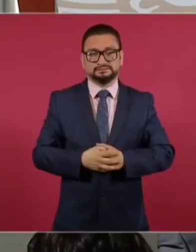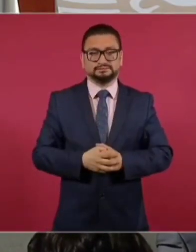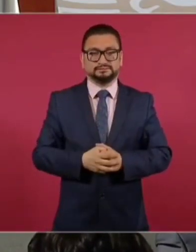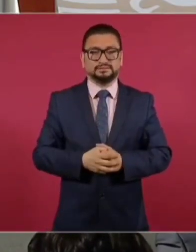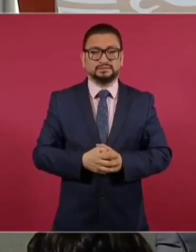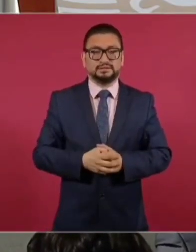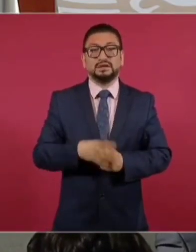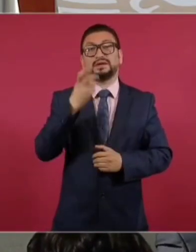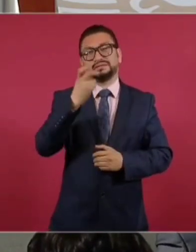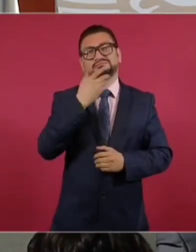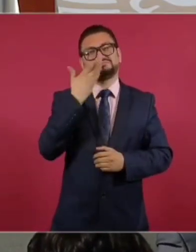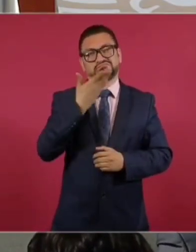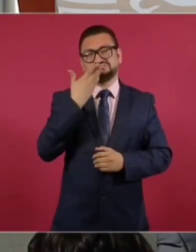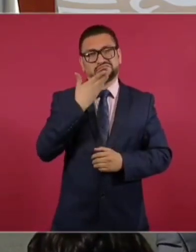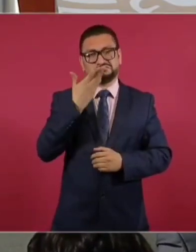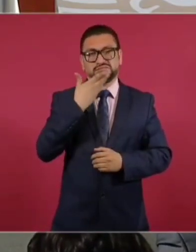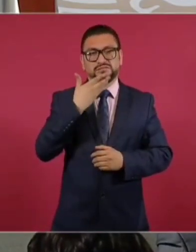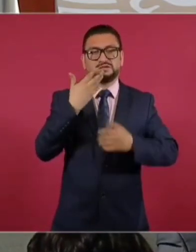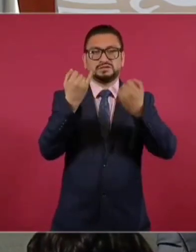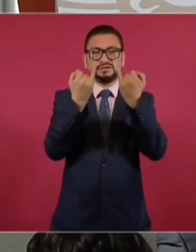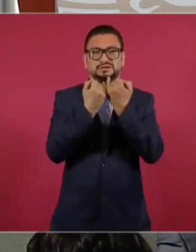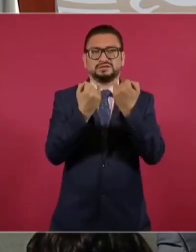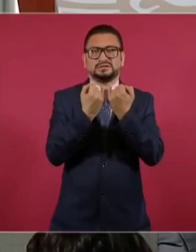Eso también suele